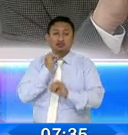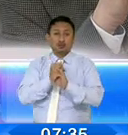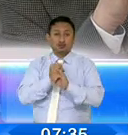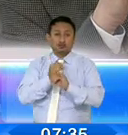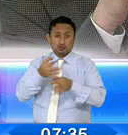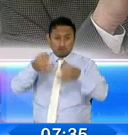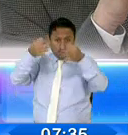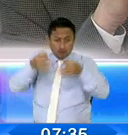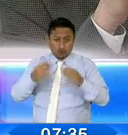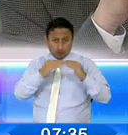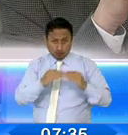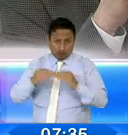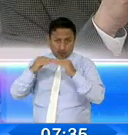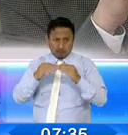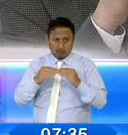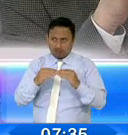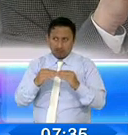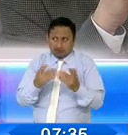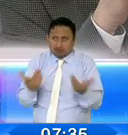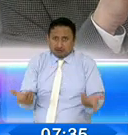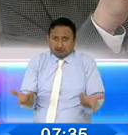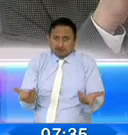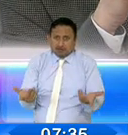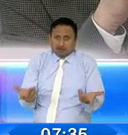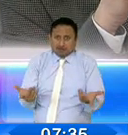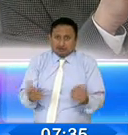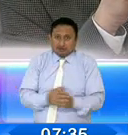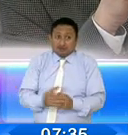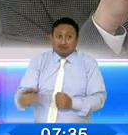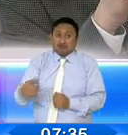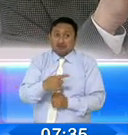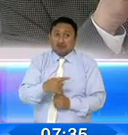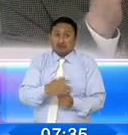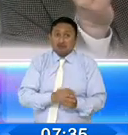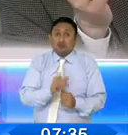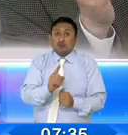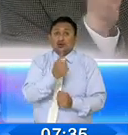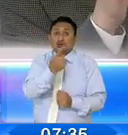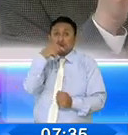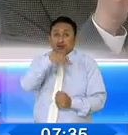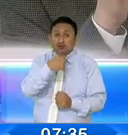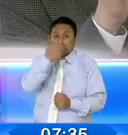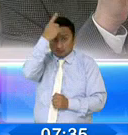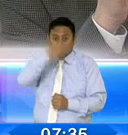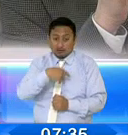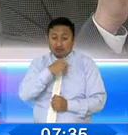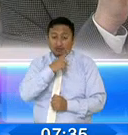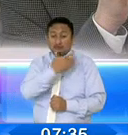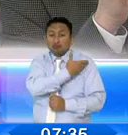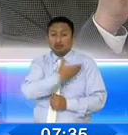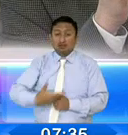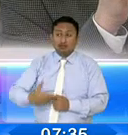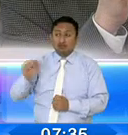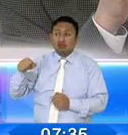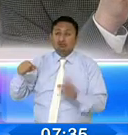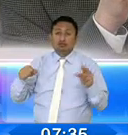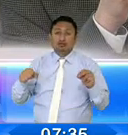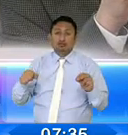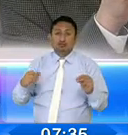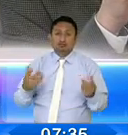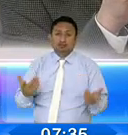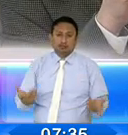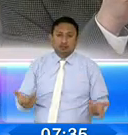democracia, entonces el CNE es la única instancia que tendría que decidir quién va a ser presidente, quién no va a ser presidente. O